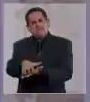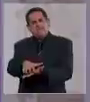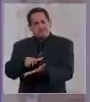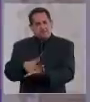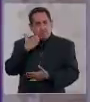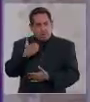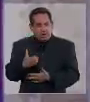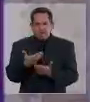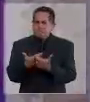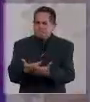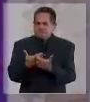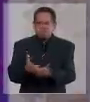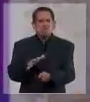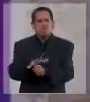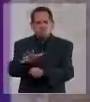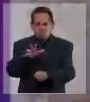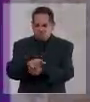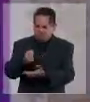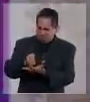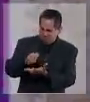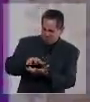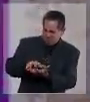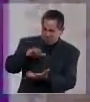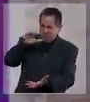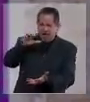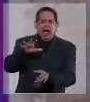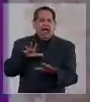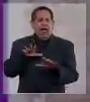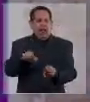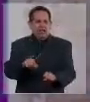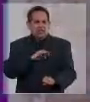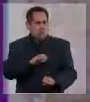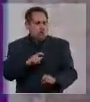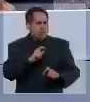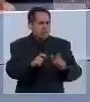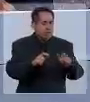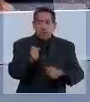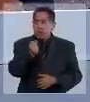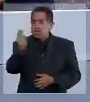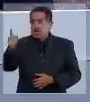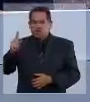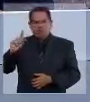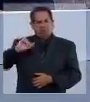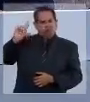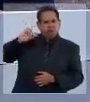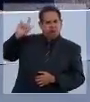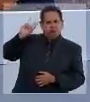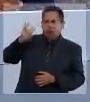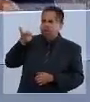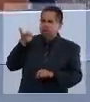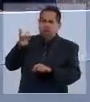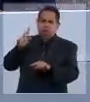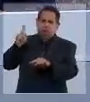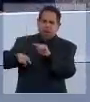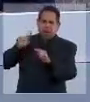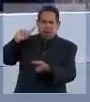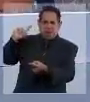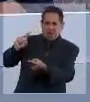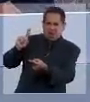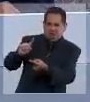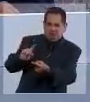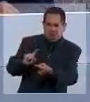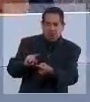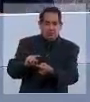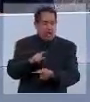alcanzar el presupuesto. Vamos a bajar los sueldos de los de arriba porque vamos a aumentar los sueldos de los de abajo. Van a ganar